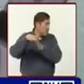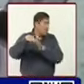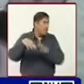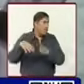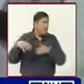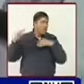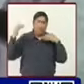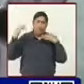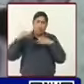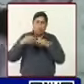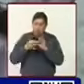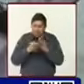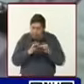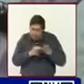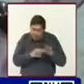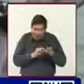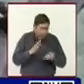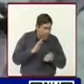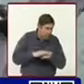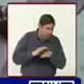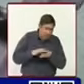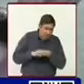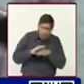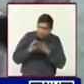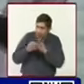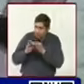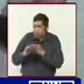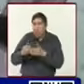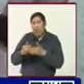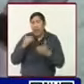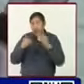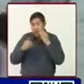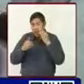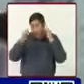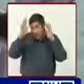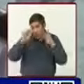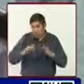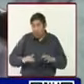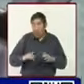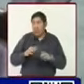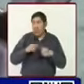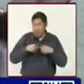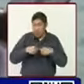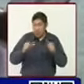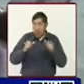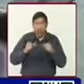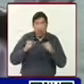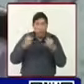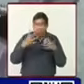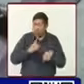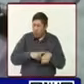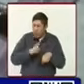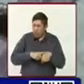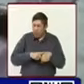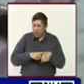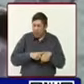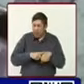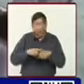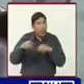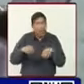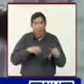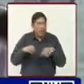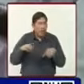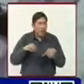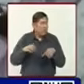reciben un plan de mantenimiento preventivo antes de la época de lluvias. Durante varias gestiones también se